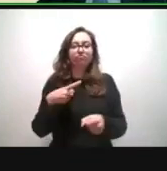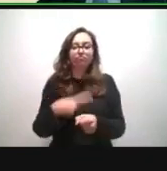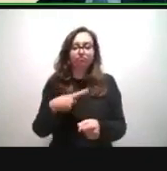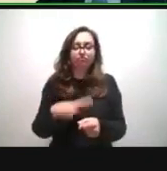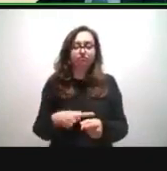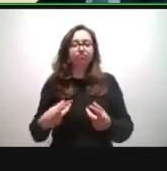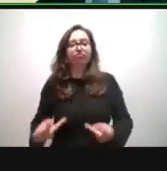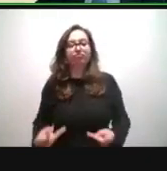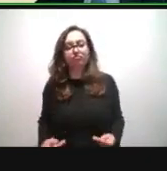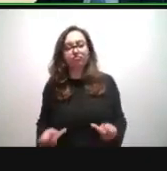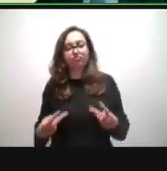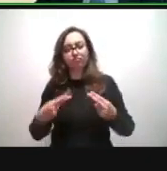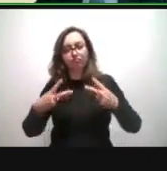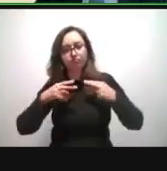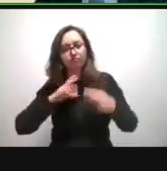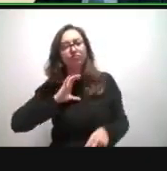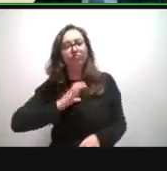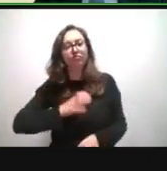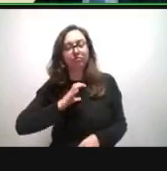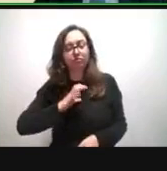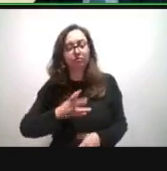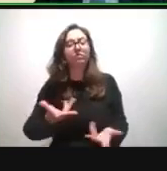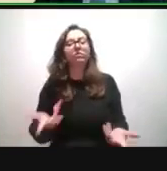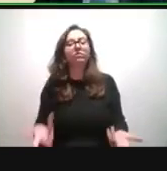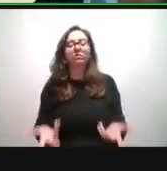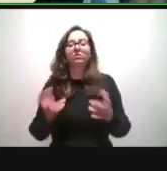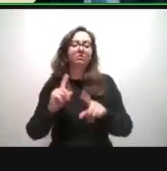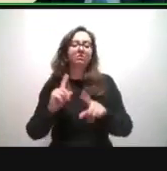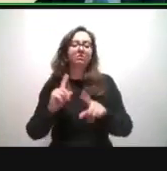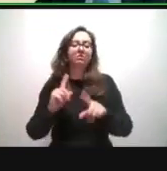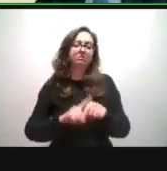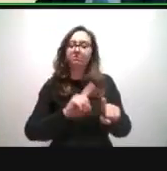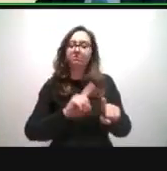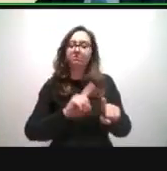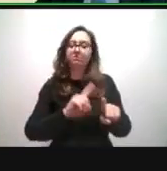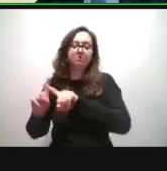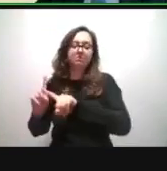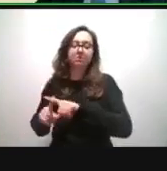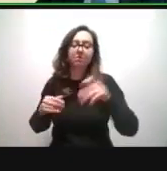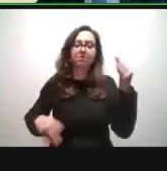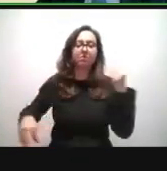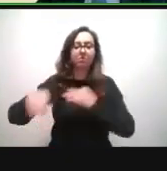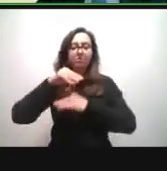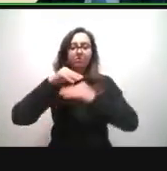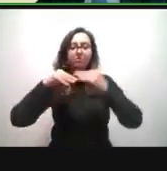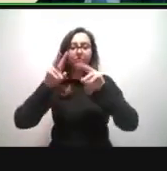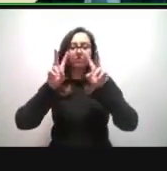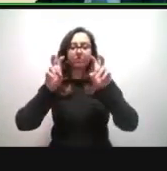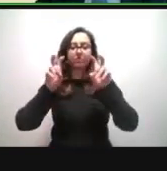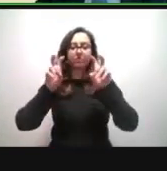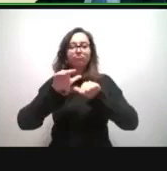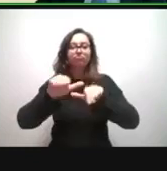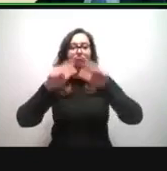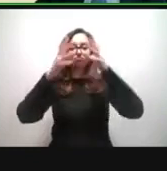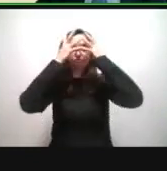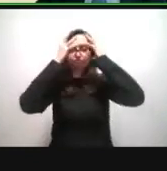pacientes con problemas congénitos y todos relacionados al área craneofacial. En el deporte, las lesiones de